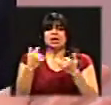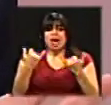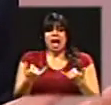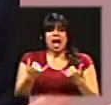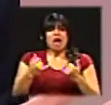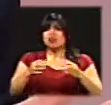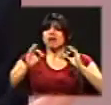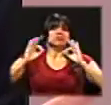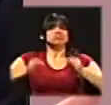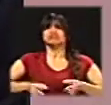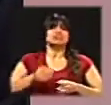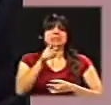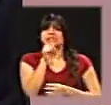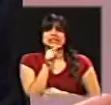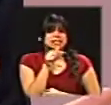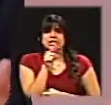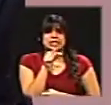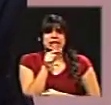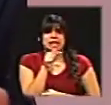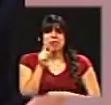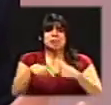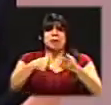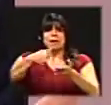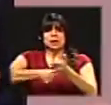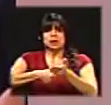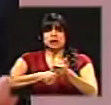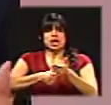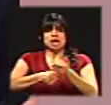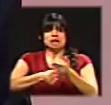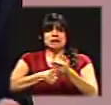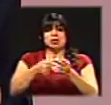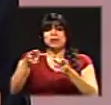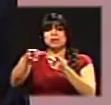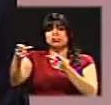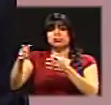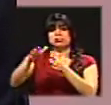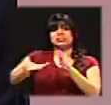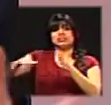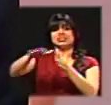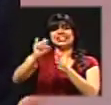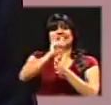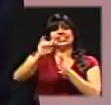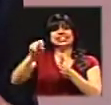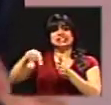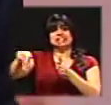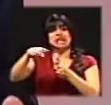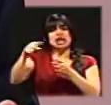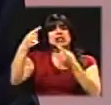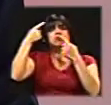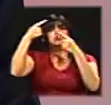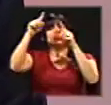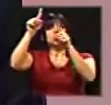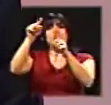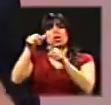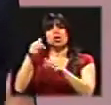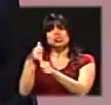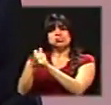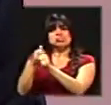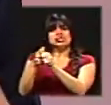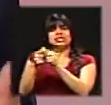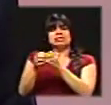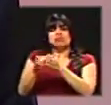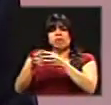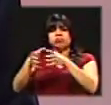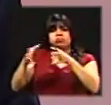indefinido, el que la izquierda haya sido posible amalgamar en torno a sí una